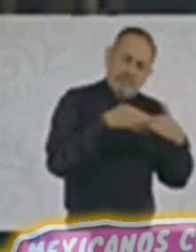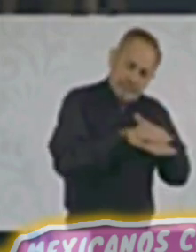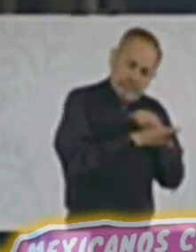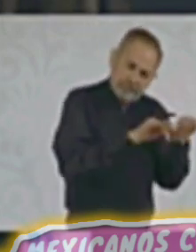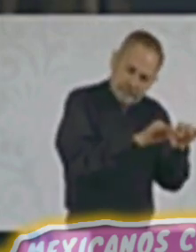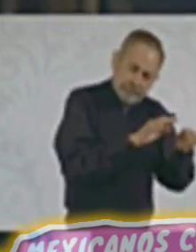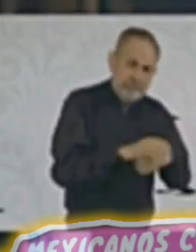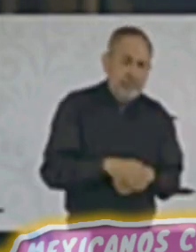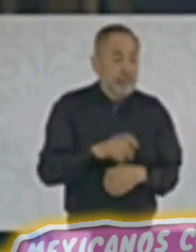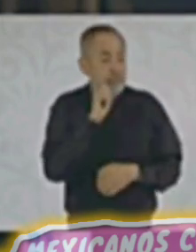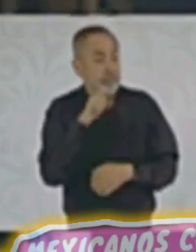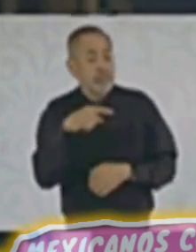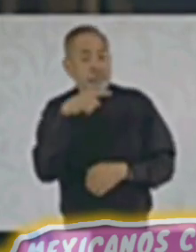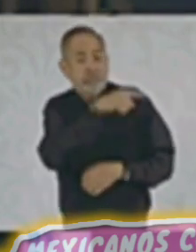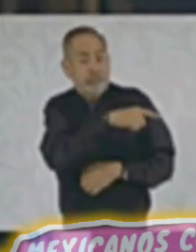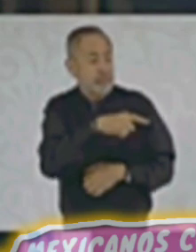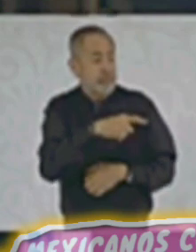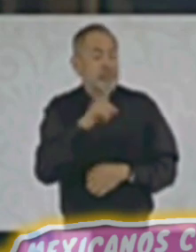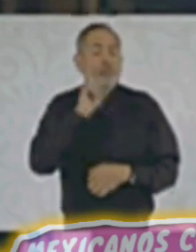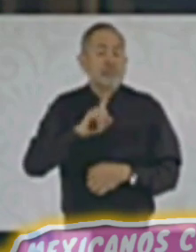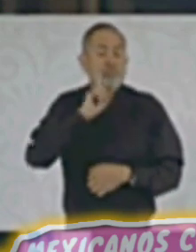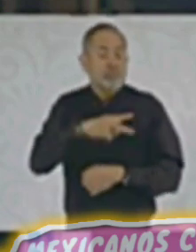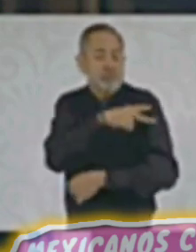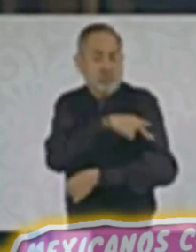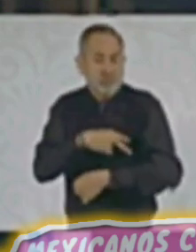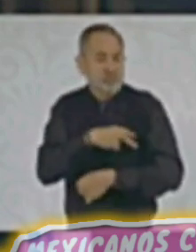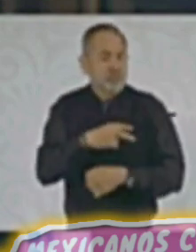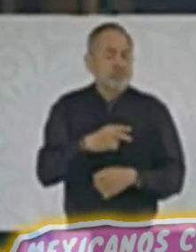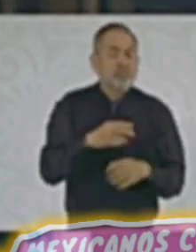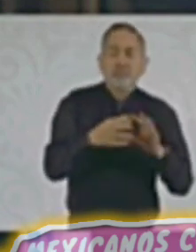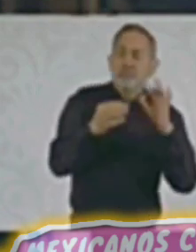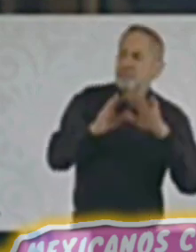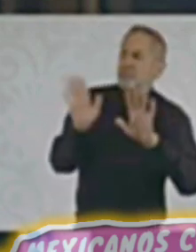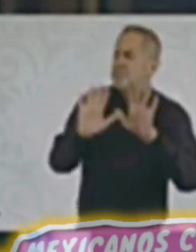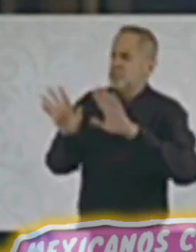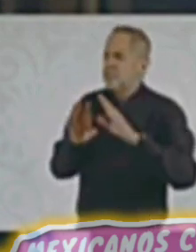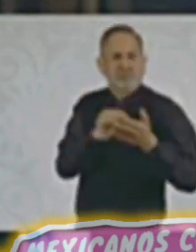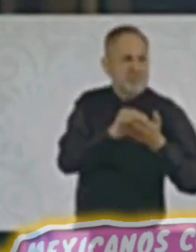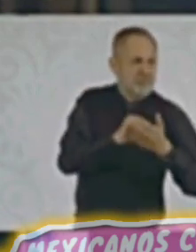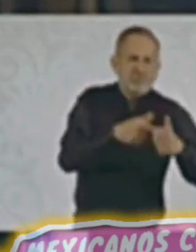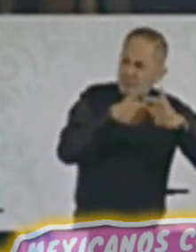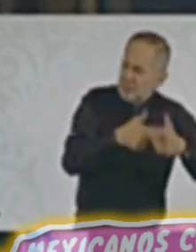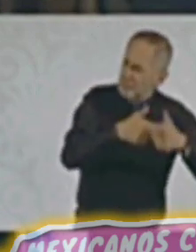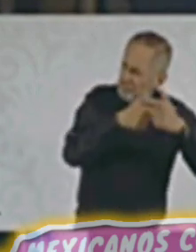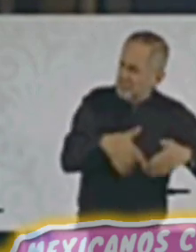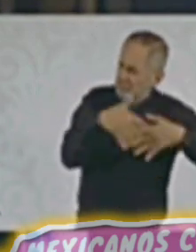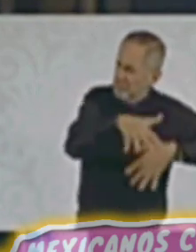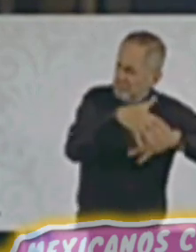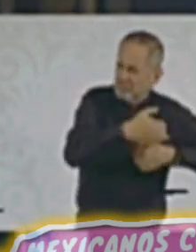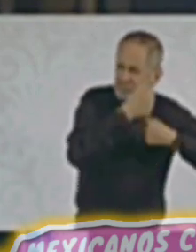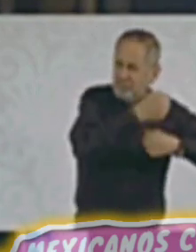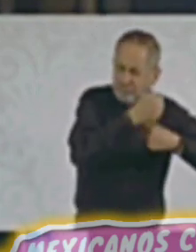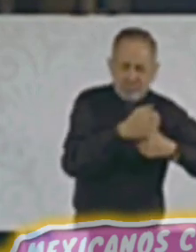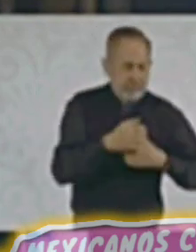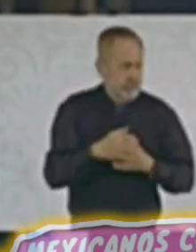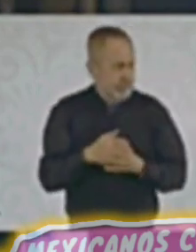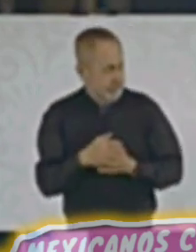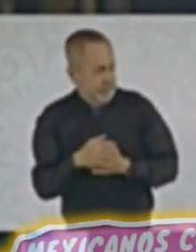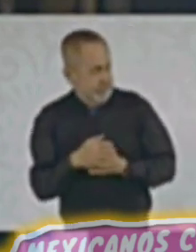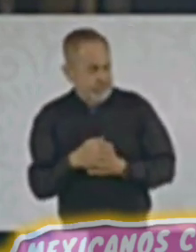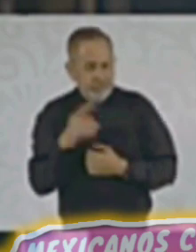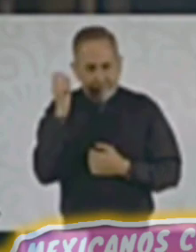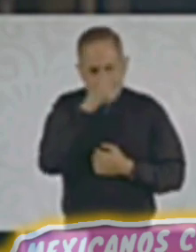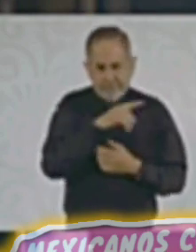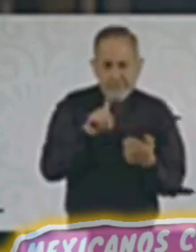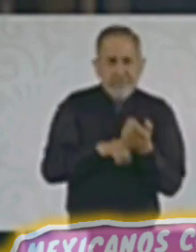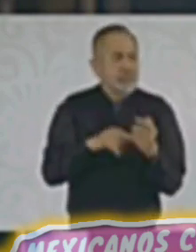llamado que hace la vocera de los trabajadores a que continúen con el paro, y la verdad la situación se ve complicada porque hay que reconocer que sí